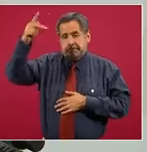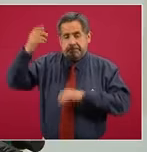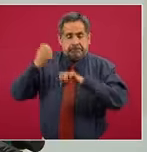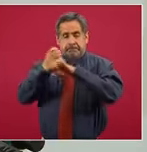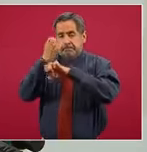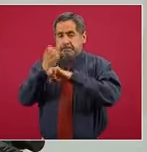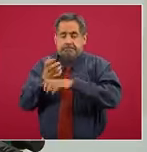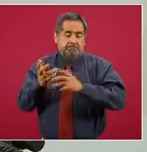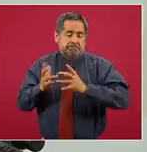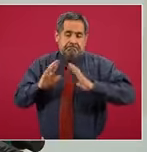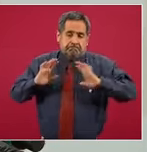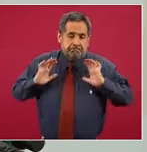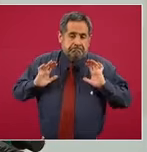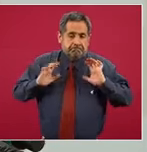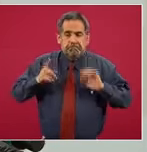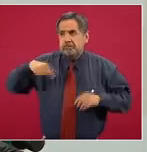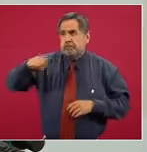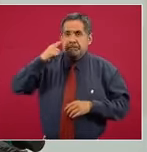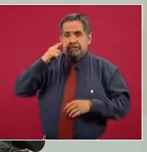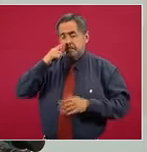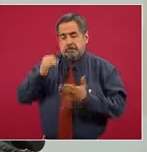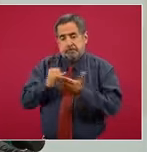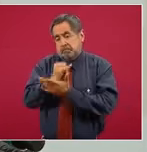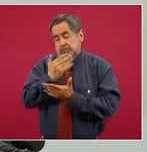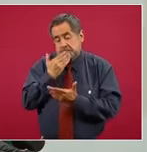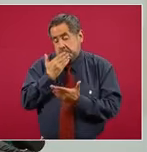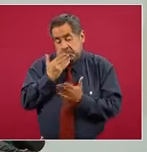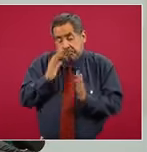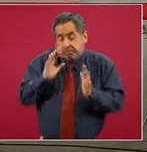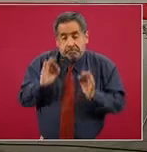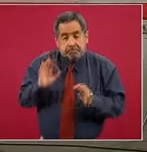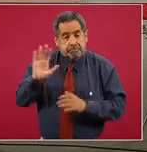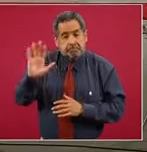entidades federativas han decidido tomar.